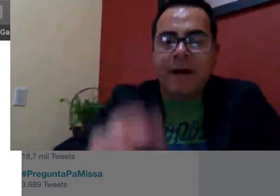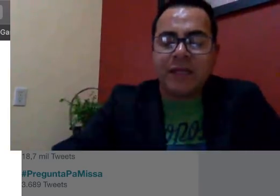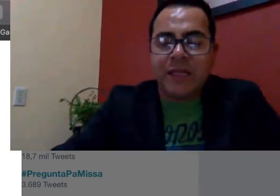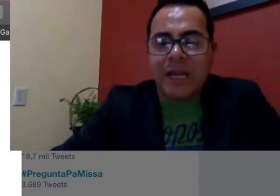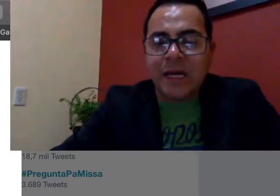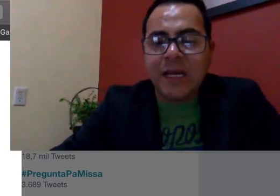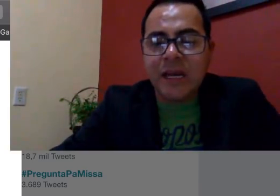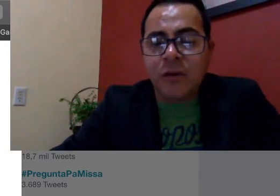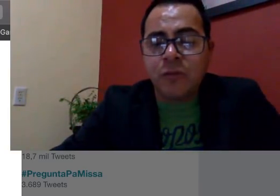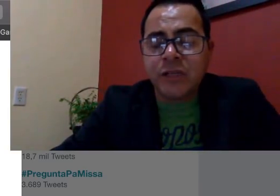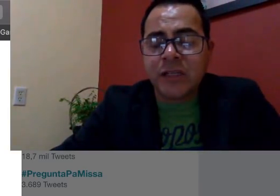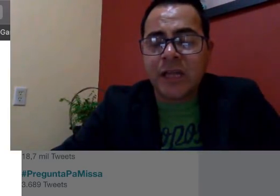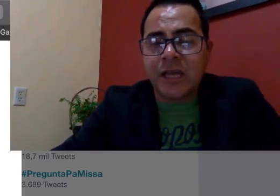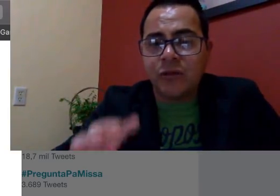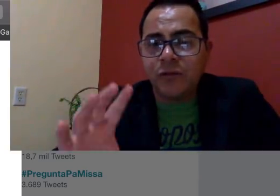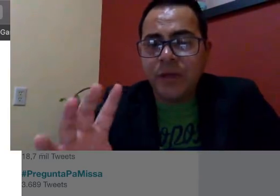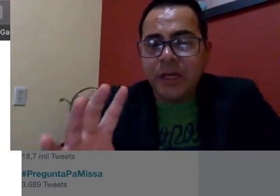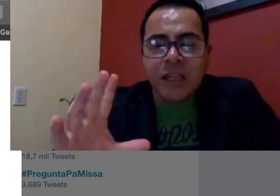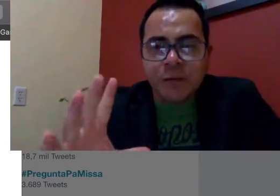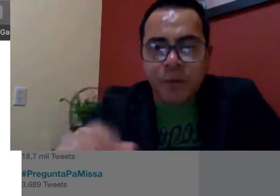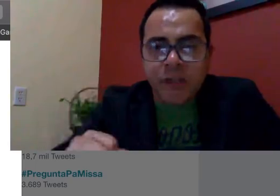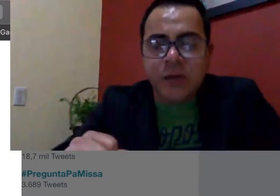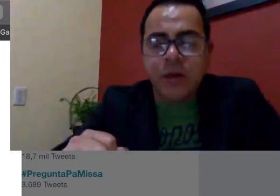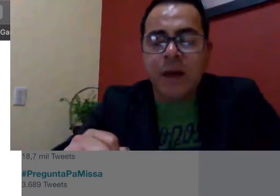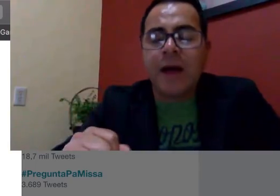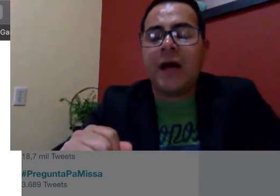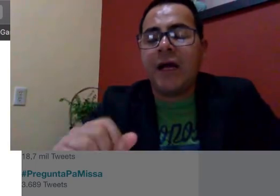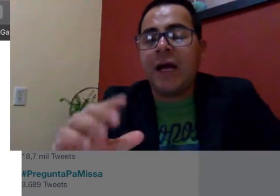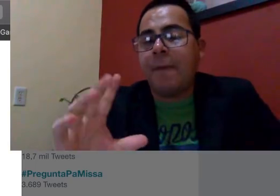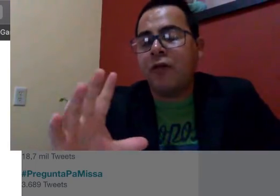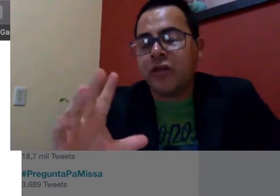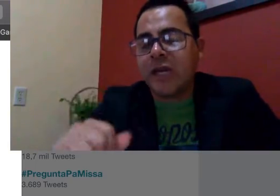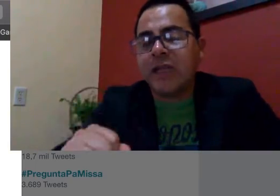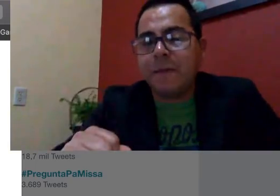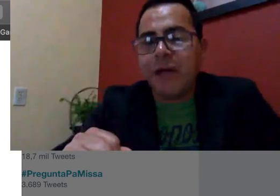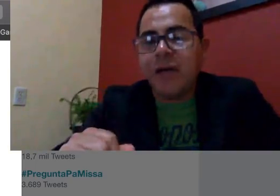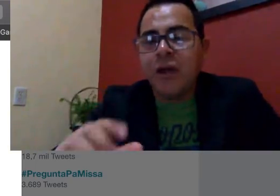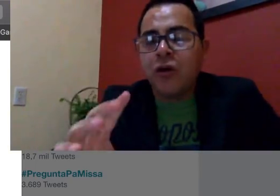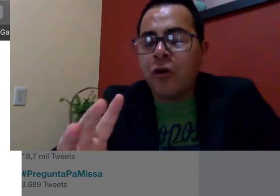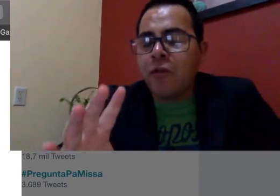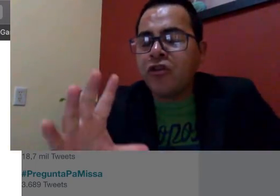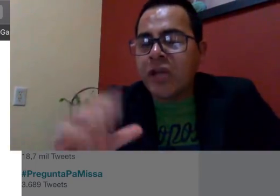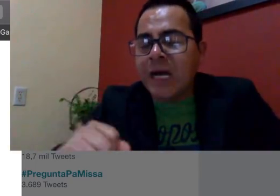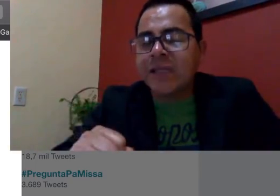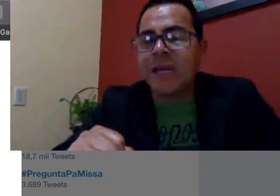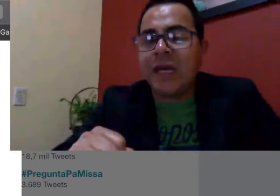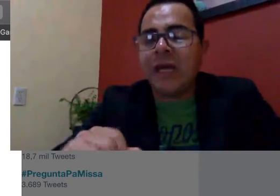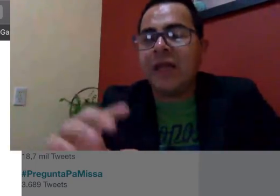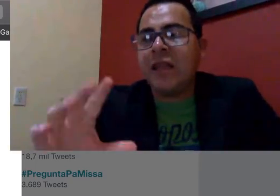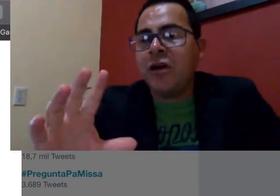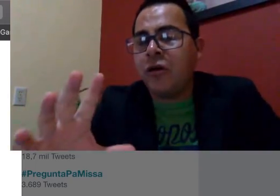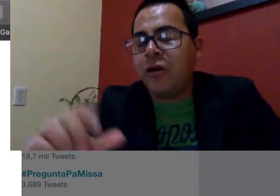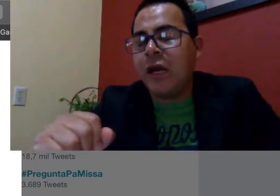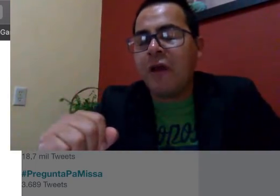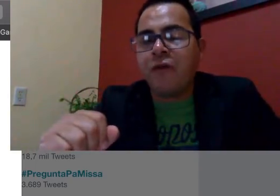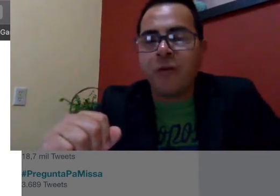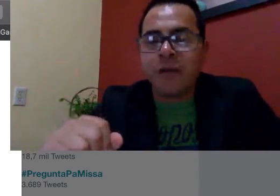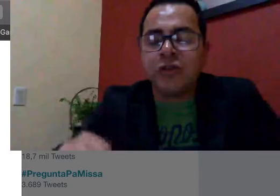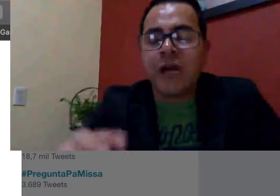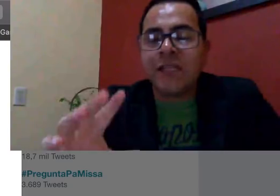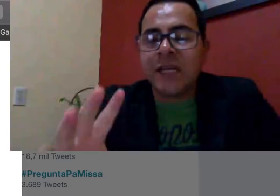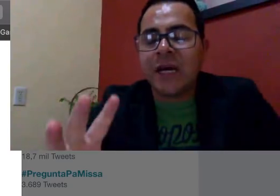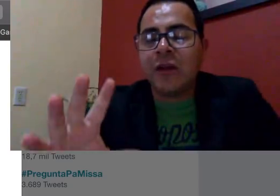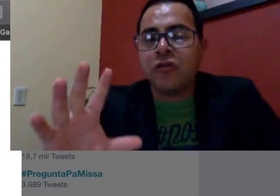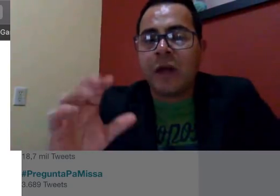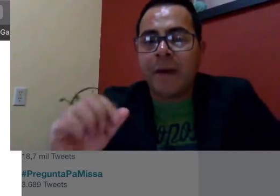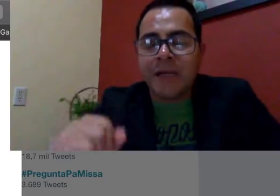primero la parte de la grilla, cómo se está dando, y después te voy a mostrar también cómo ya se dio la